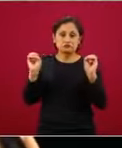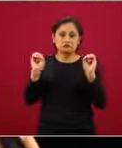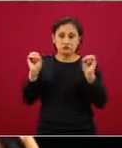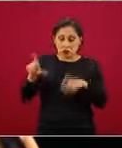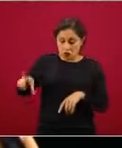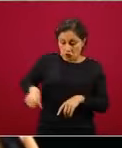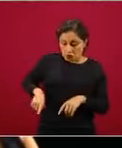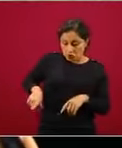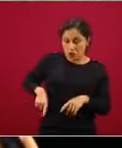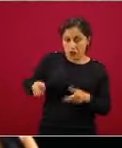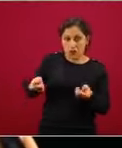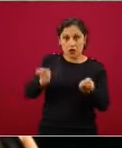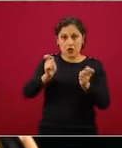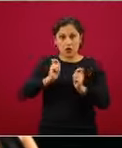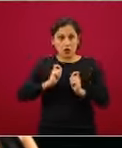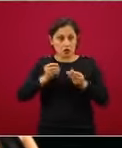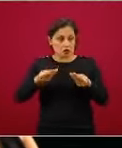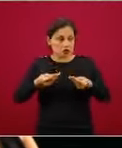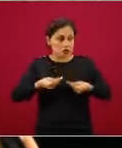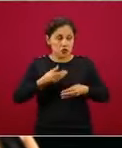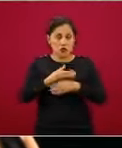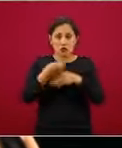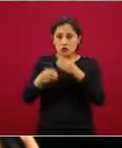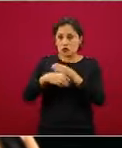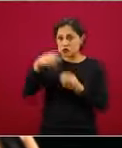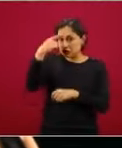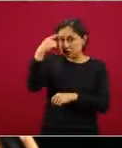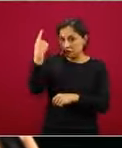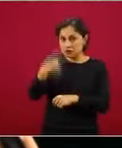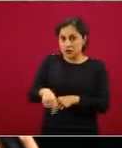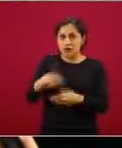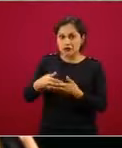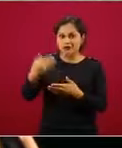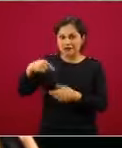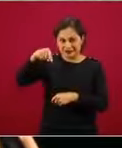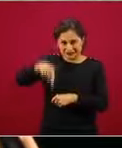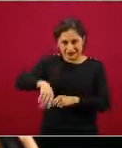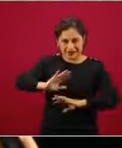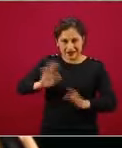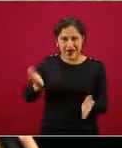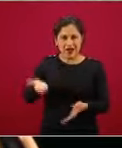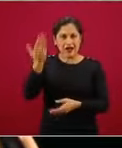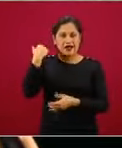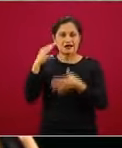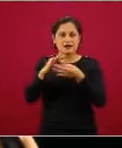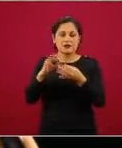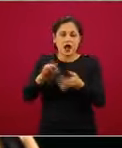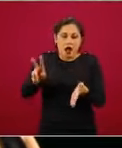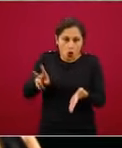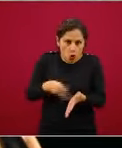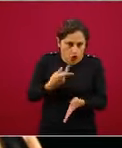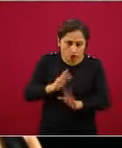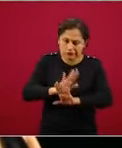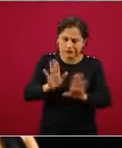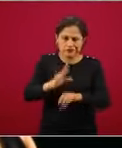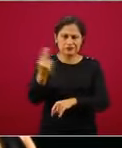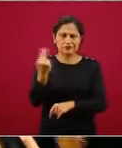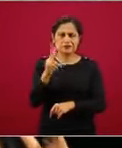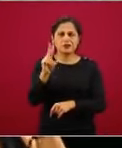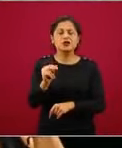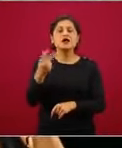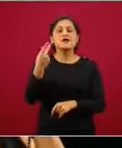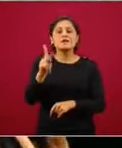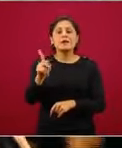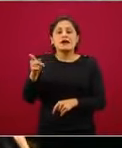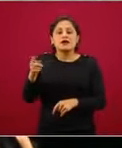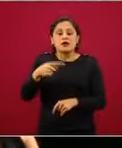les dio los recursos, por lo menos de acuerdo a lo que ya se había explicado aquí, que bueno, no tiene caso volver a repetir. No sé con quién pudieran